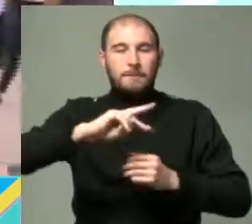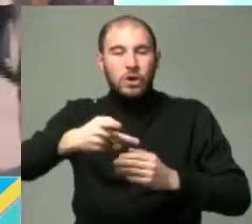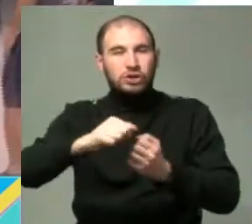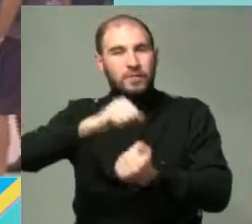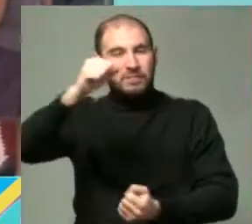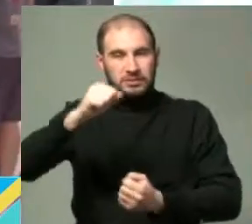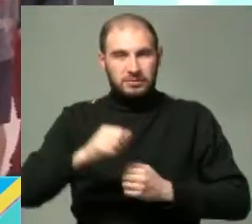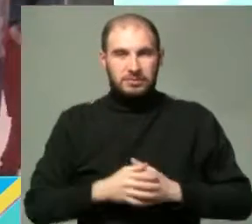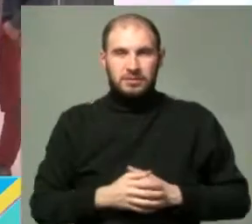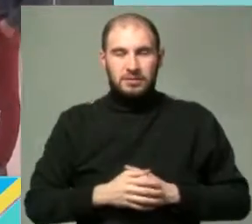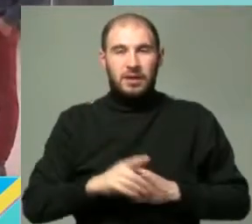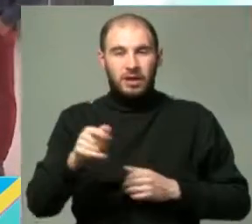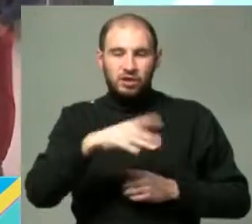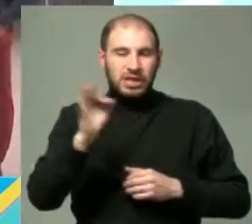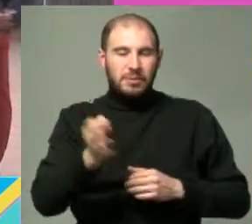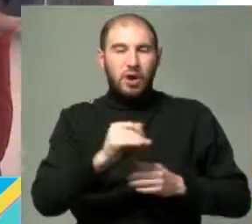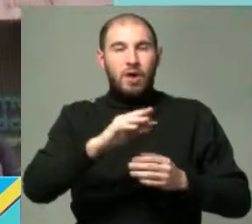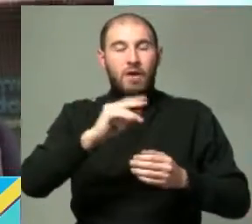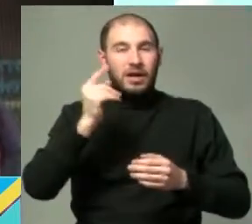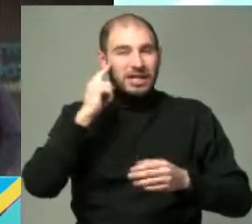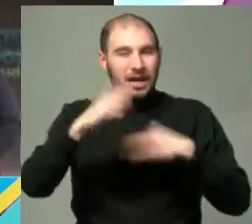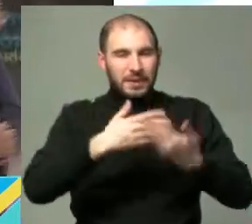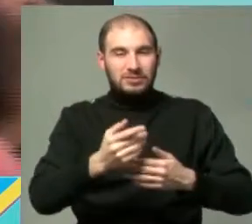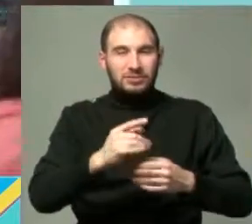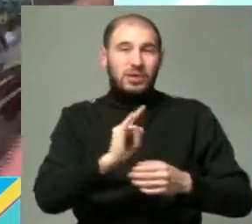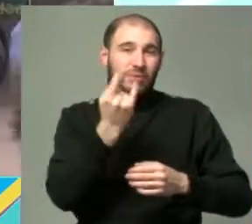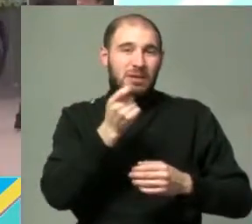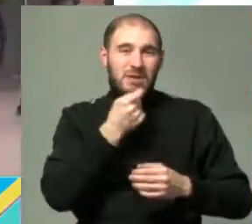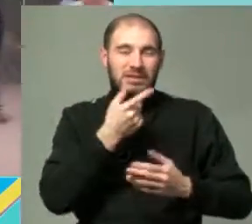postformación. Hoy en día todos sabemos que la formación de grado es casi